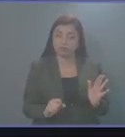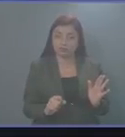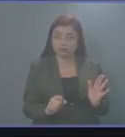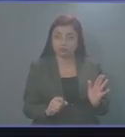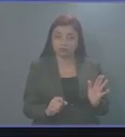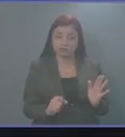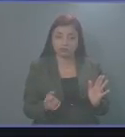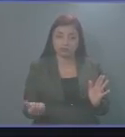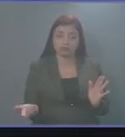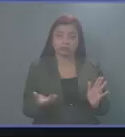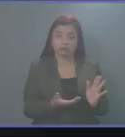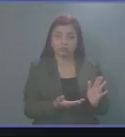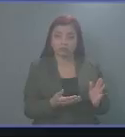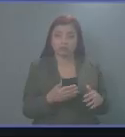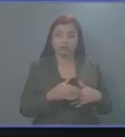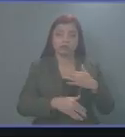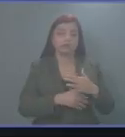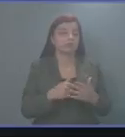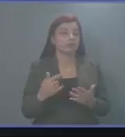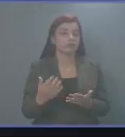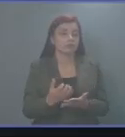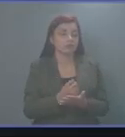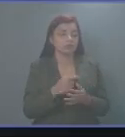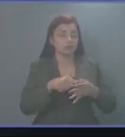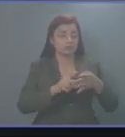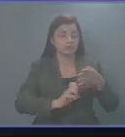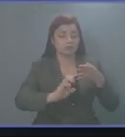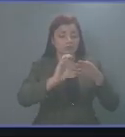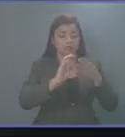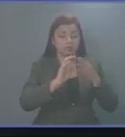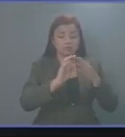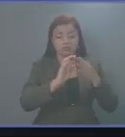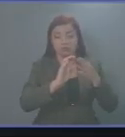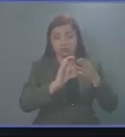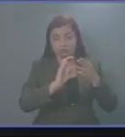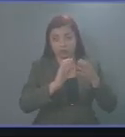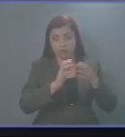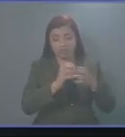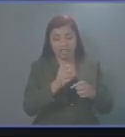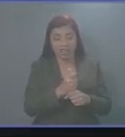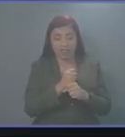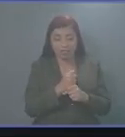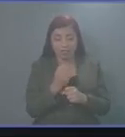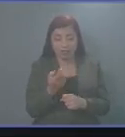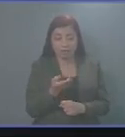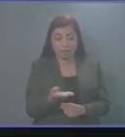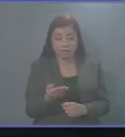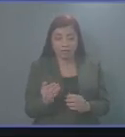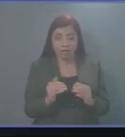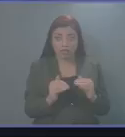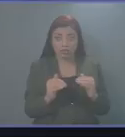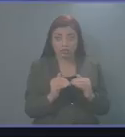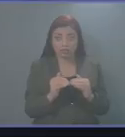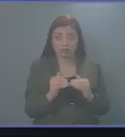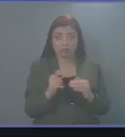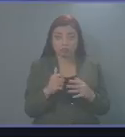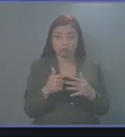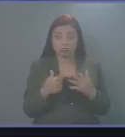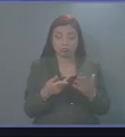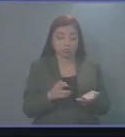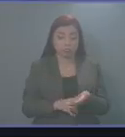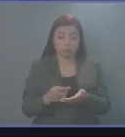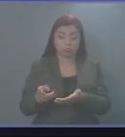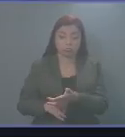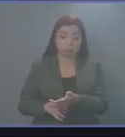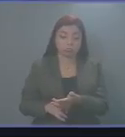la inscripción de las garantías constituidas como consecuencia o efecto de los referidos contratos,